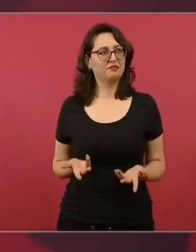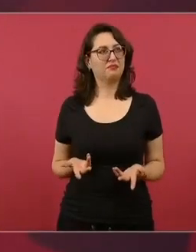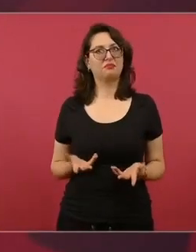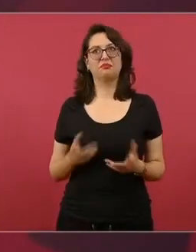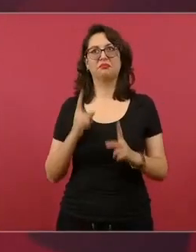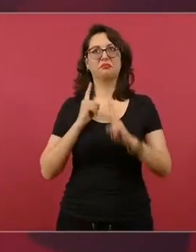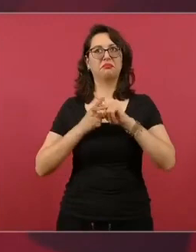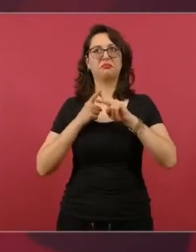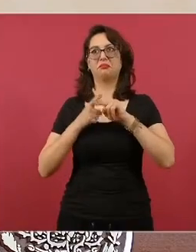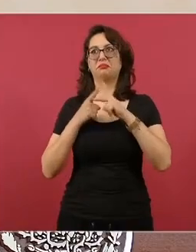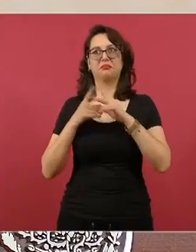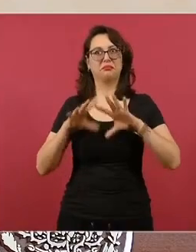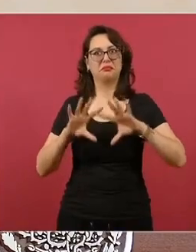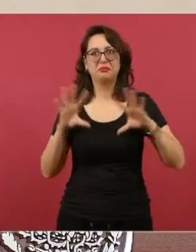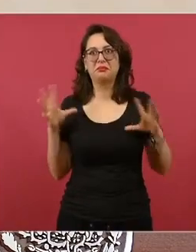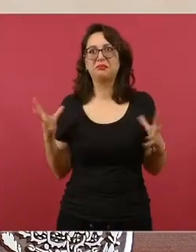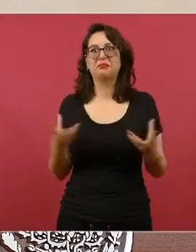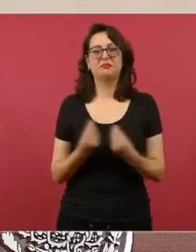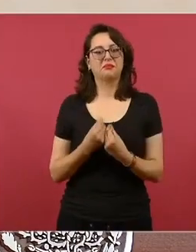ascender como a